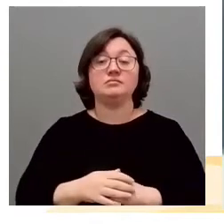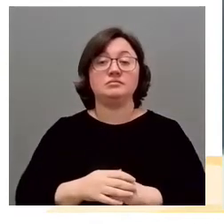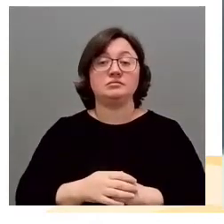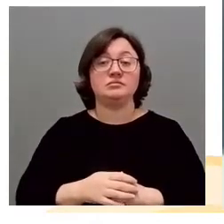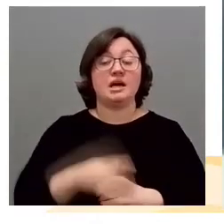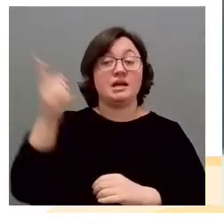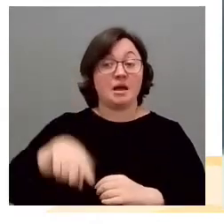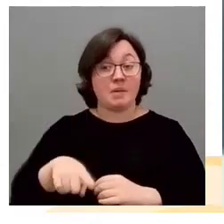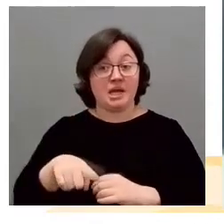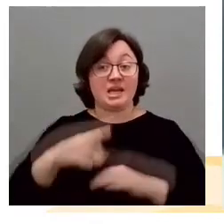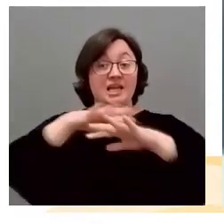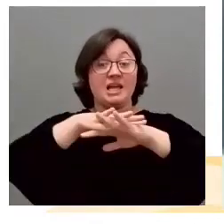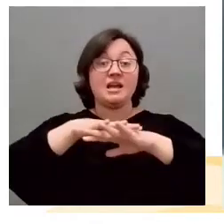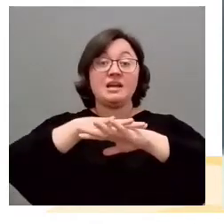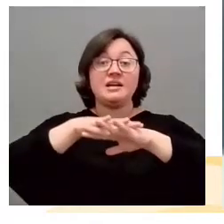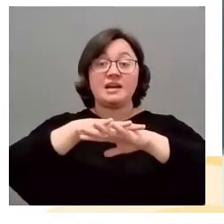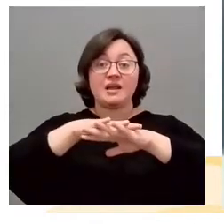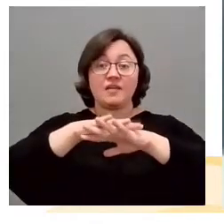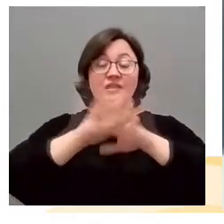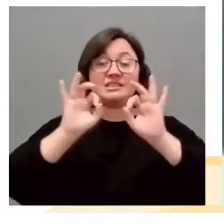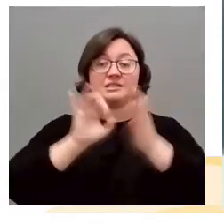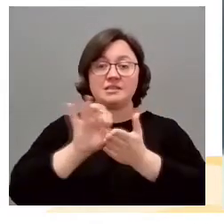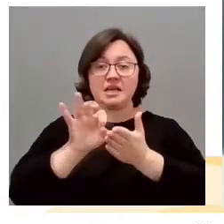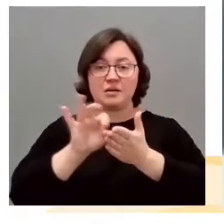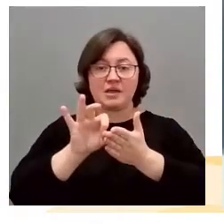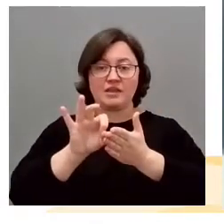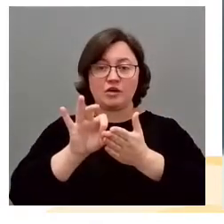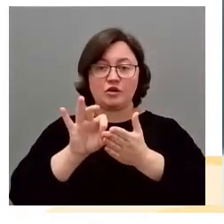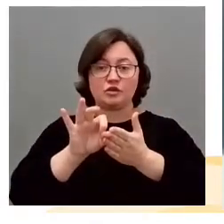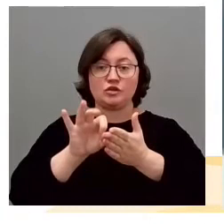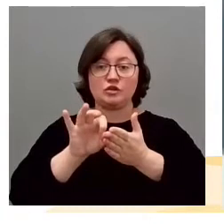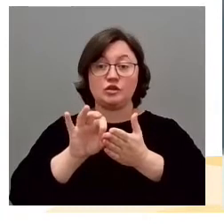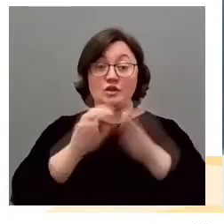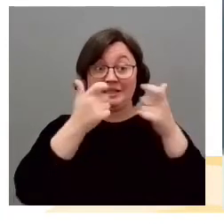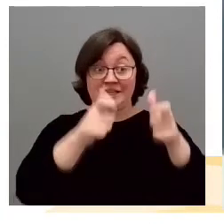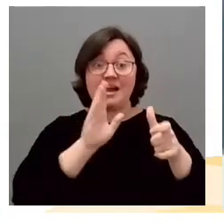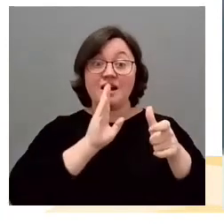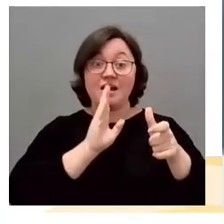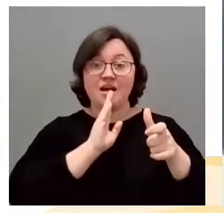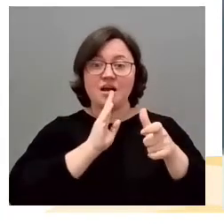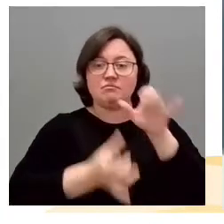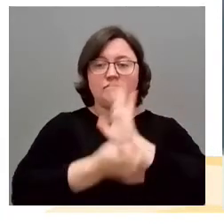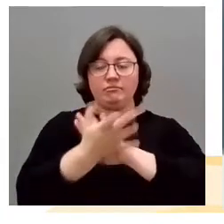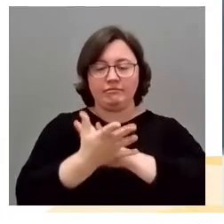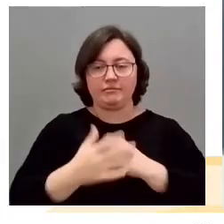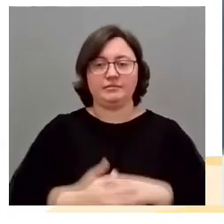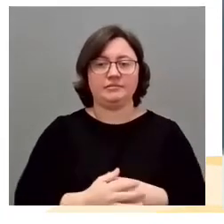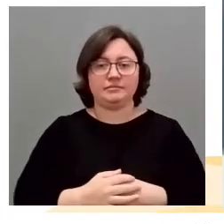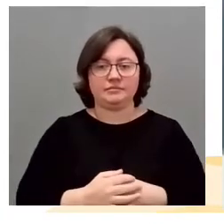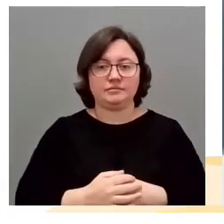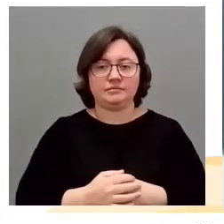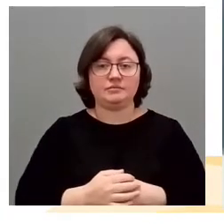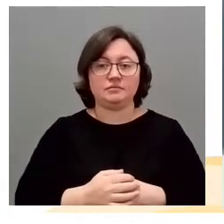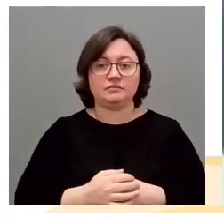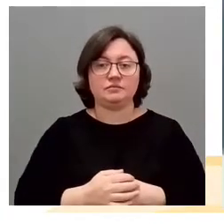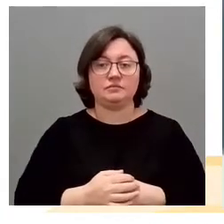red de servicios de este tipo. Esto